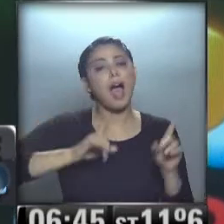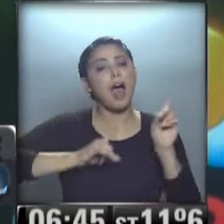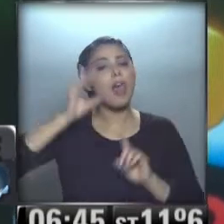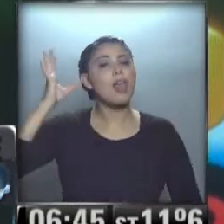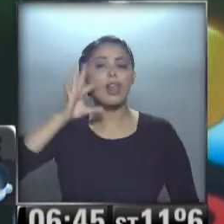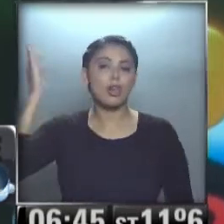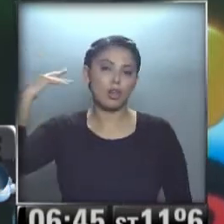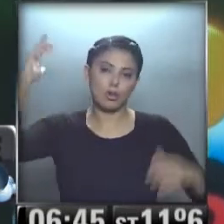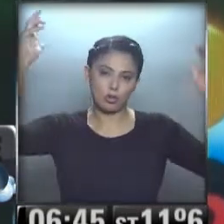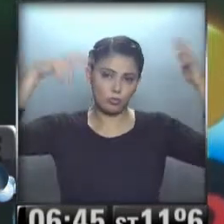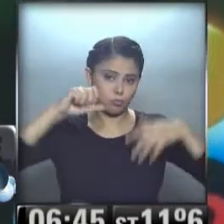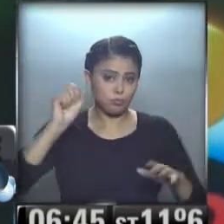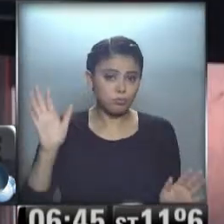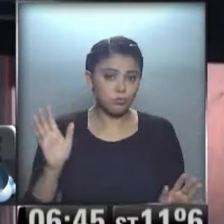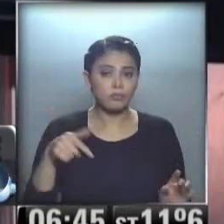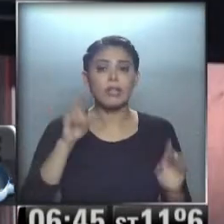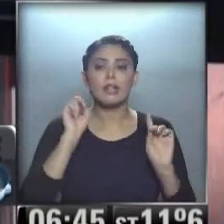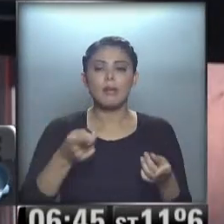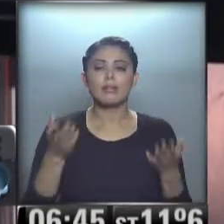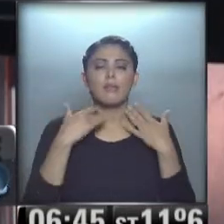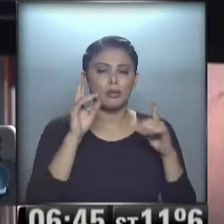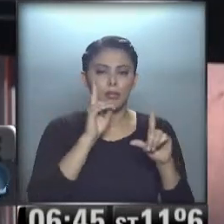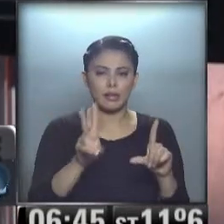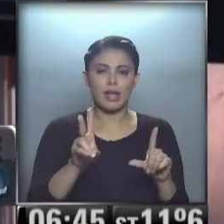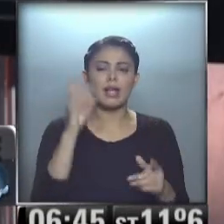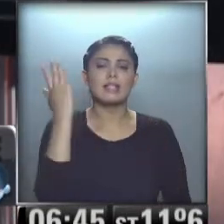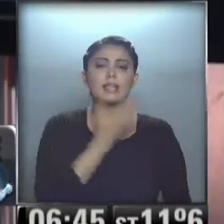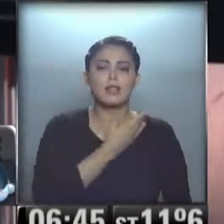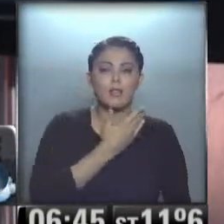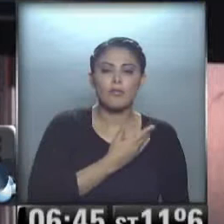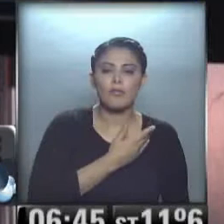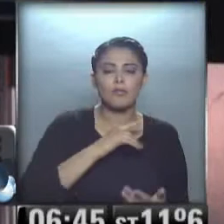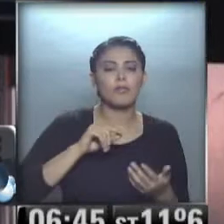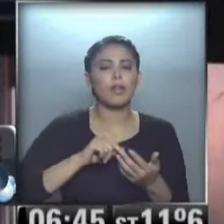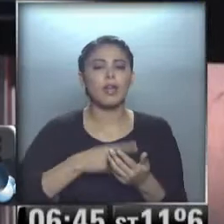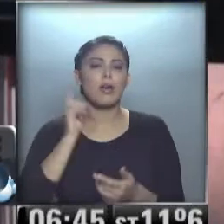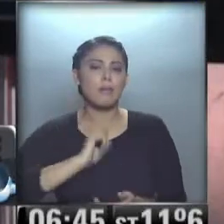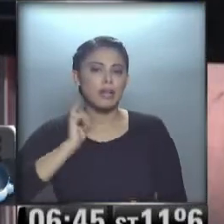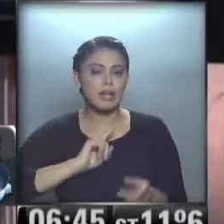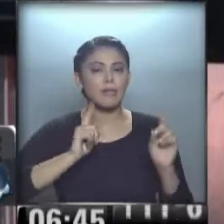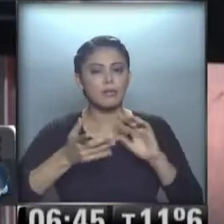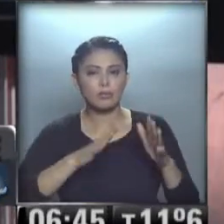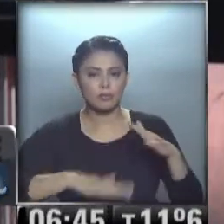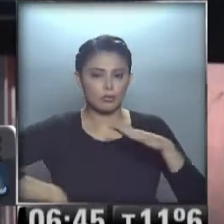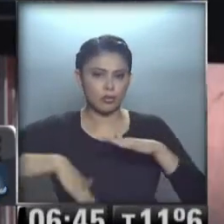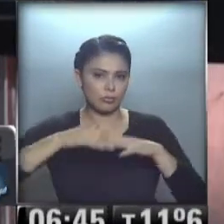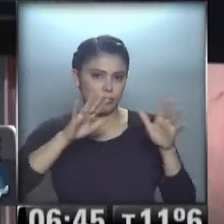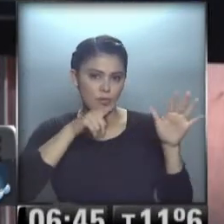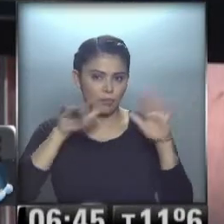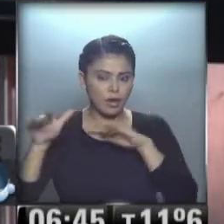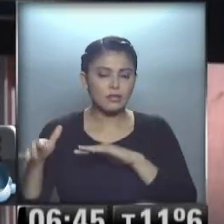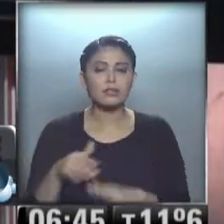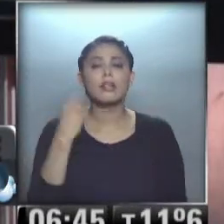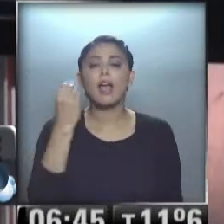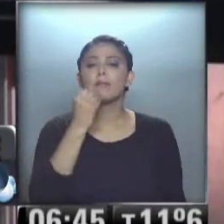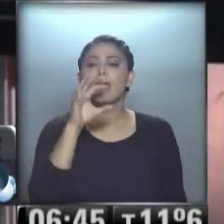lluvia. Fíjense en las temperaturas, Santa Fe, Paraná, 33 aproximado. La región de Cuyo, ¿qué pasa en